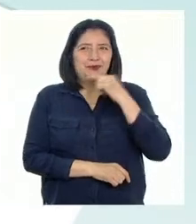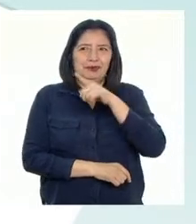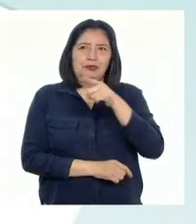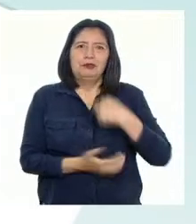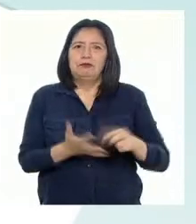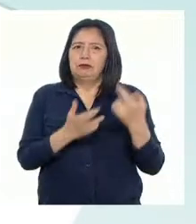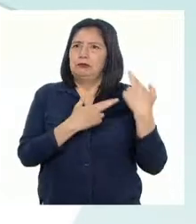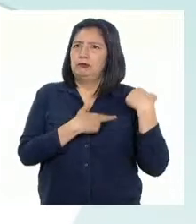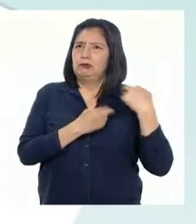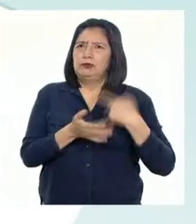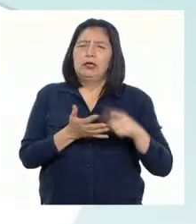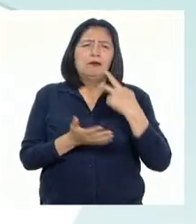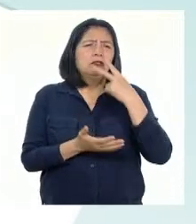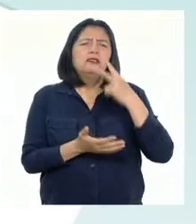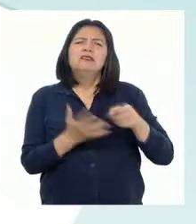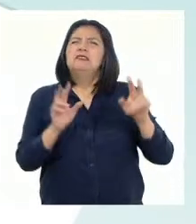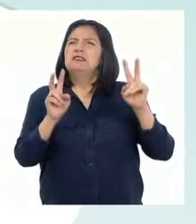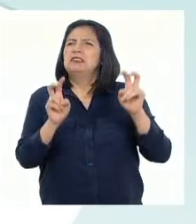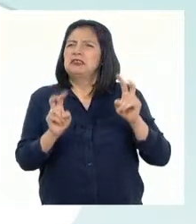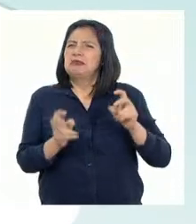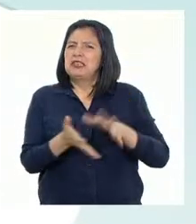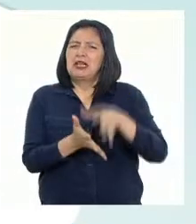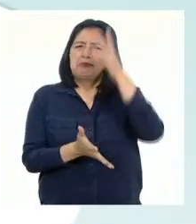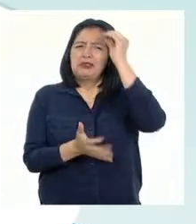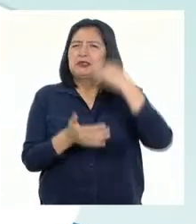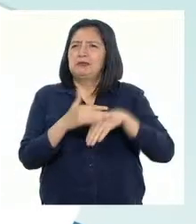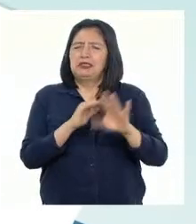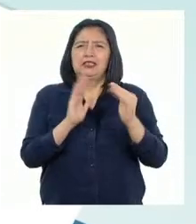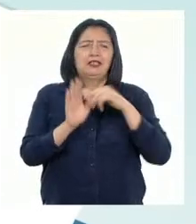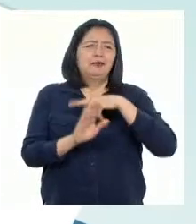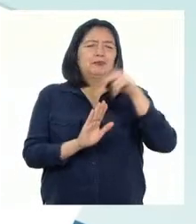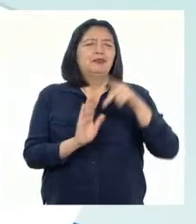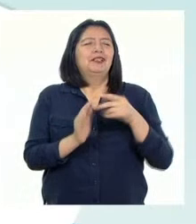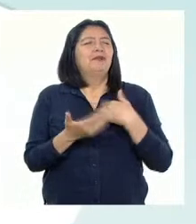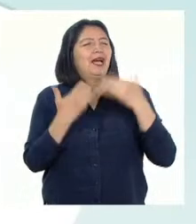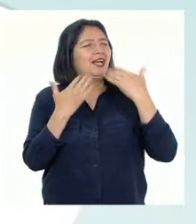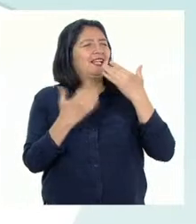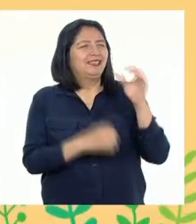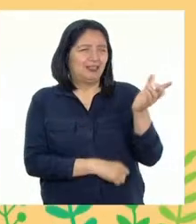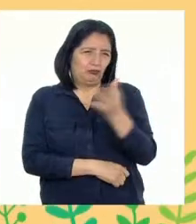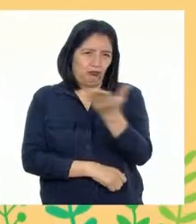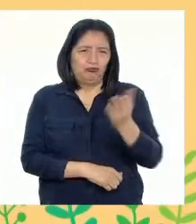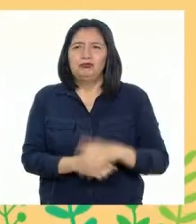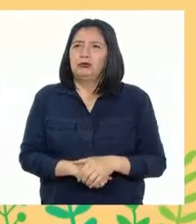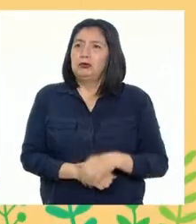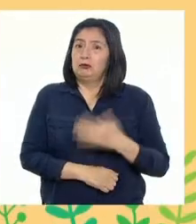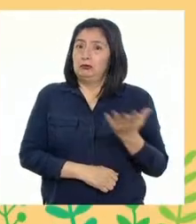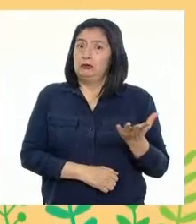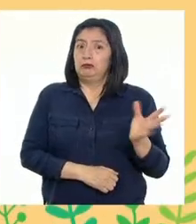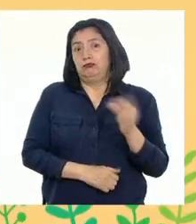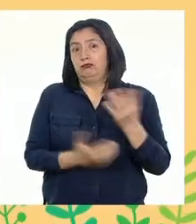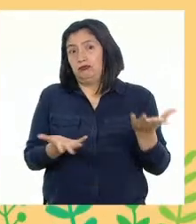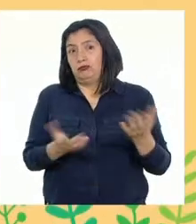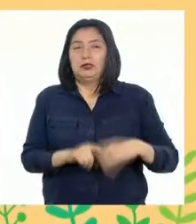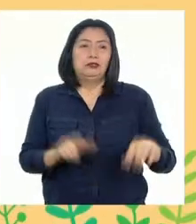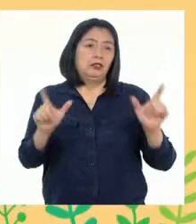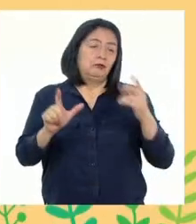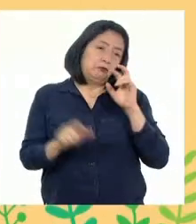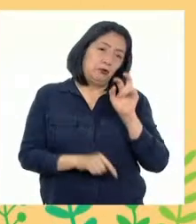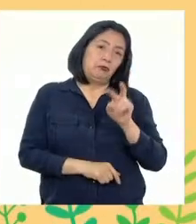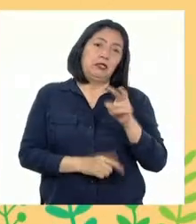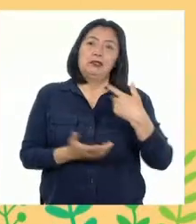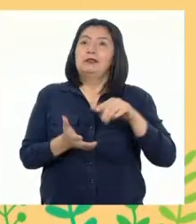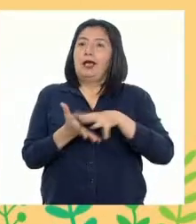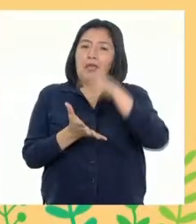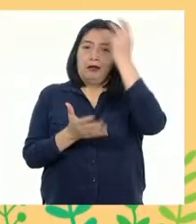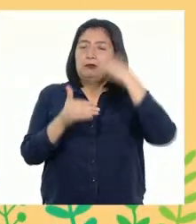que se encargan de ver todo lo que aprenderemos en los programas. Gracias a todas y todos. Como todo programa de televisión,